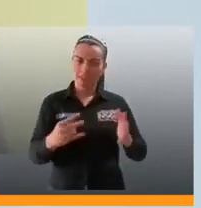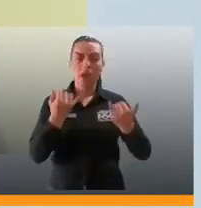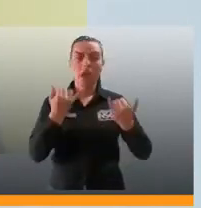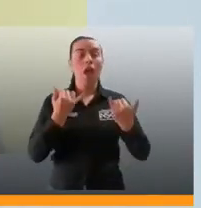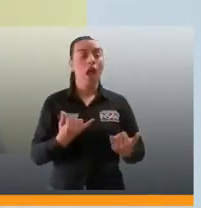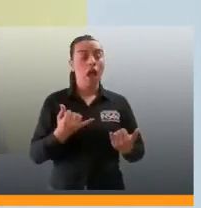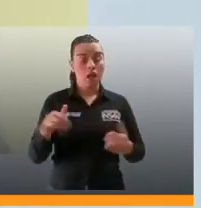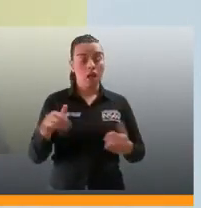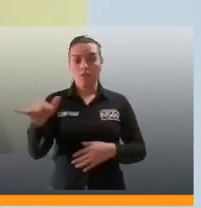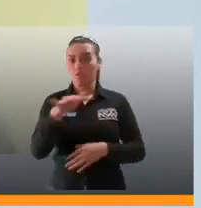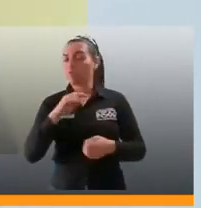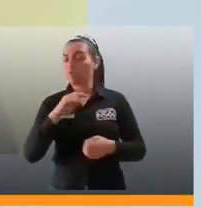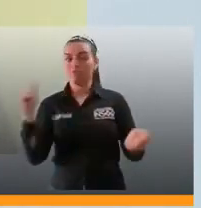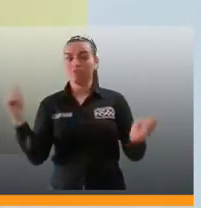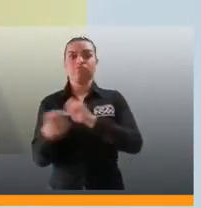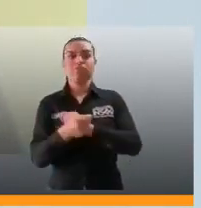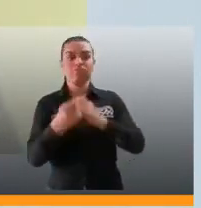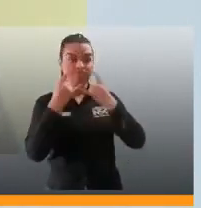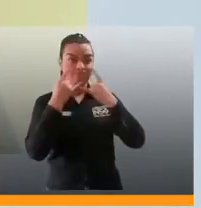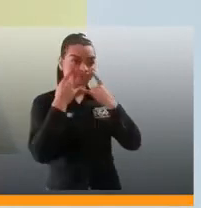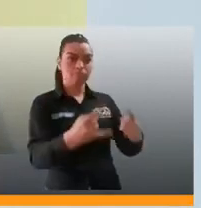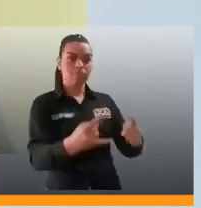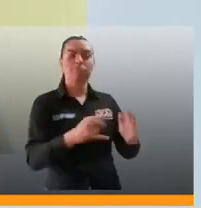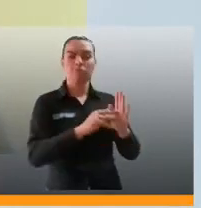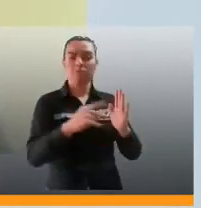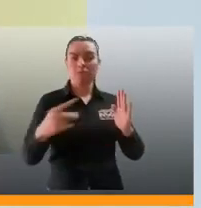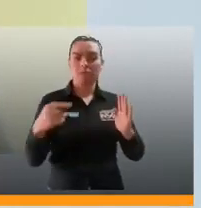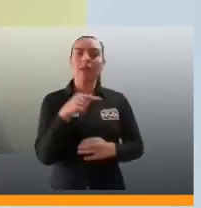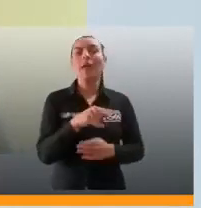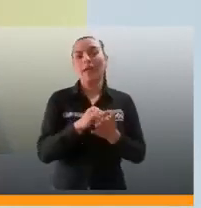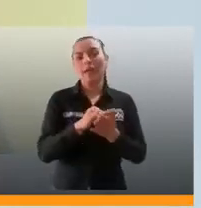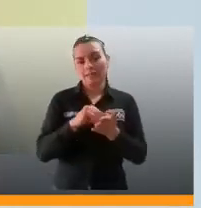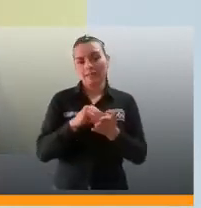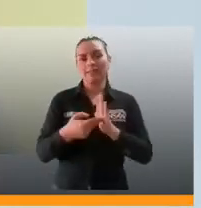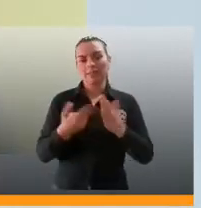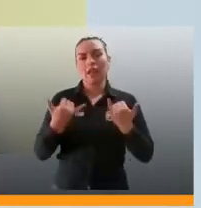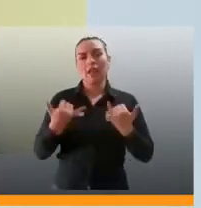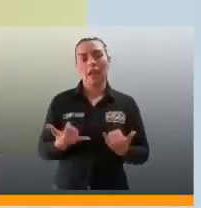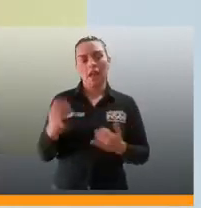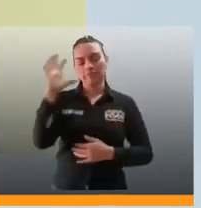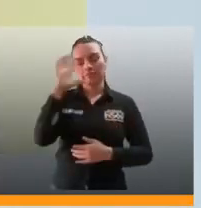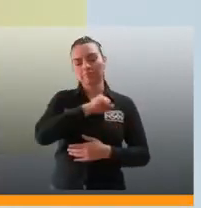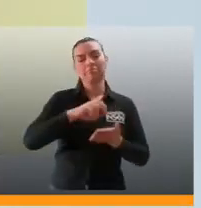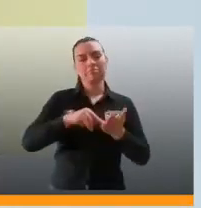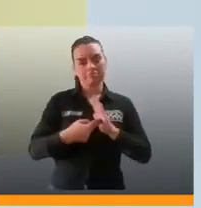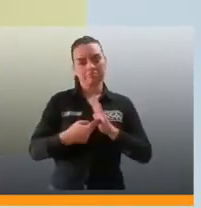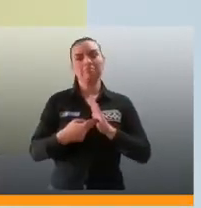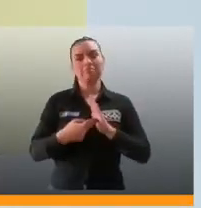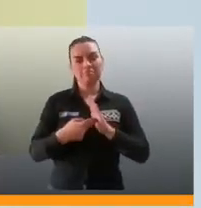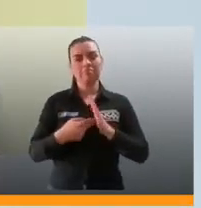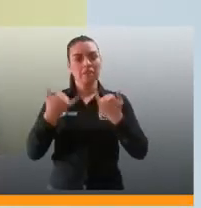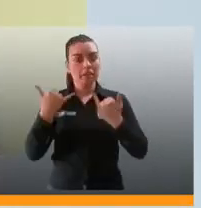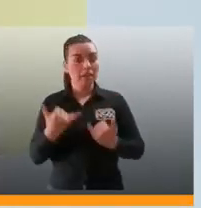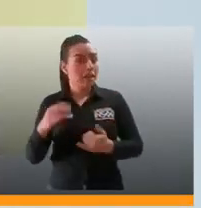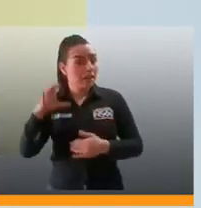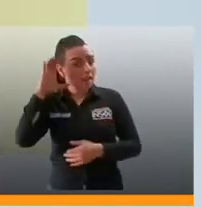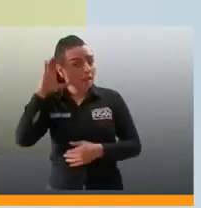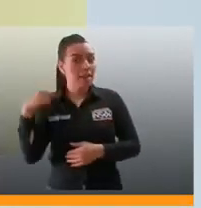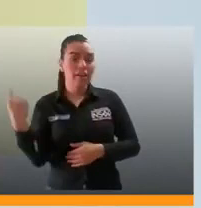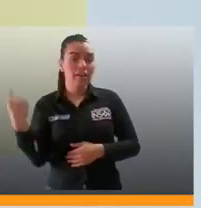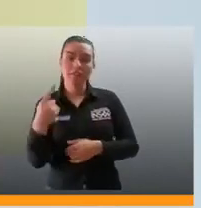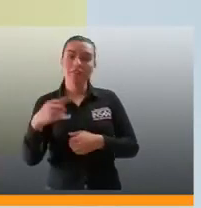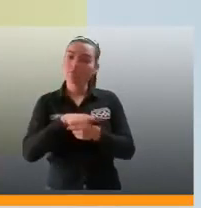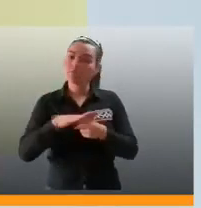interés para ello. Entonces veo con mucho optimismo que una vez esta situación pase, muchos de esos